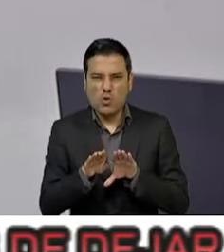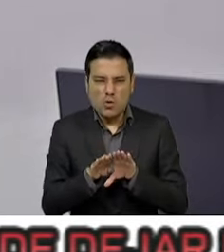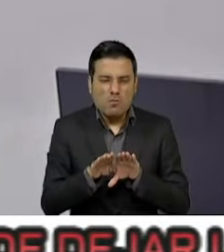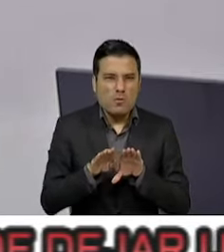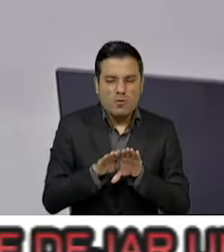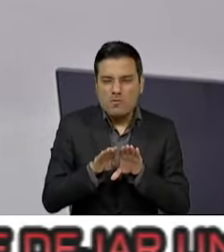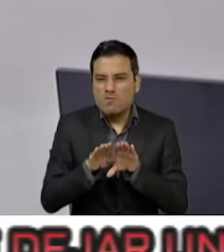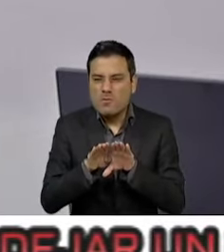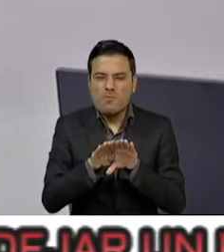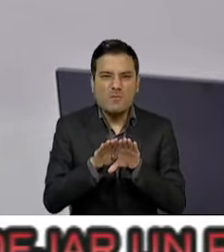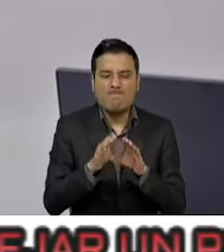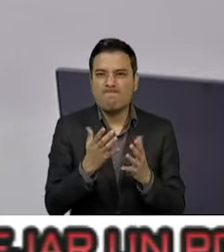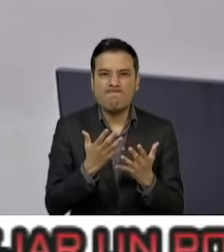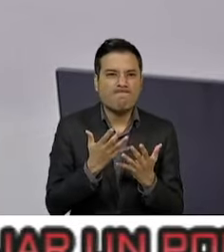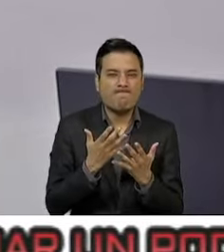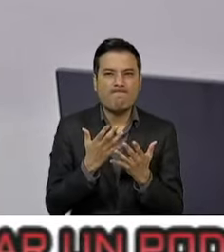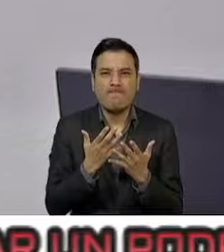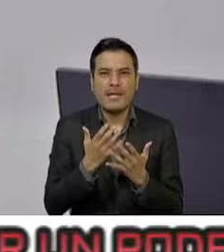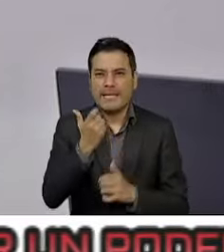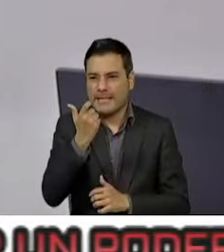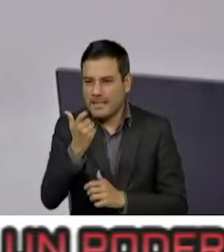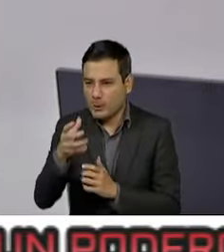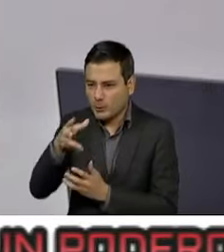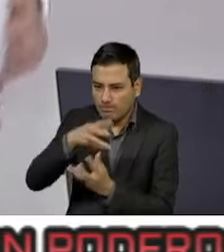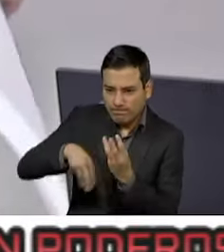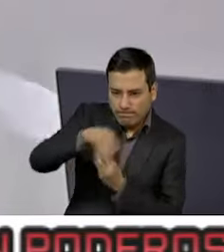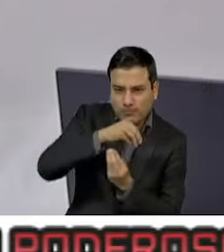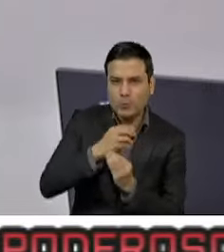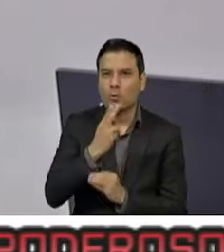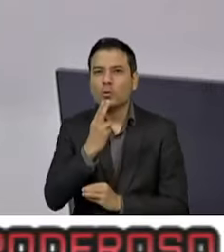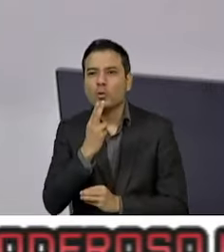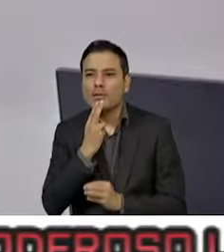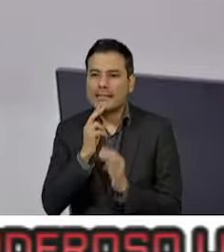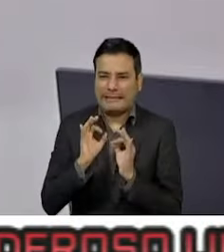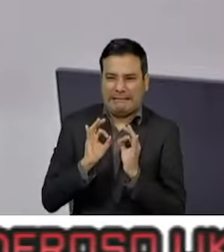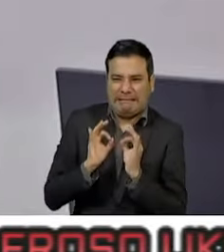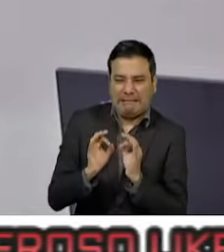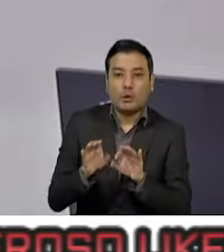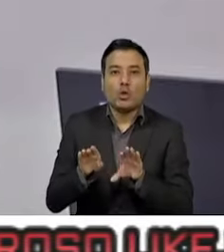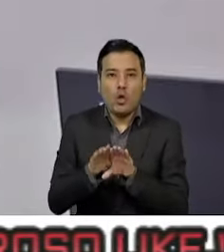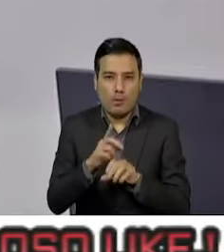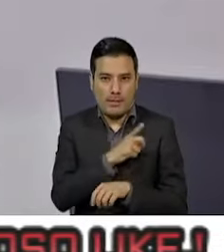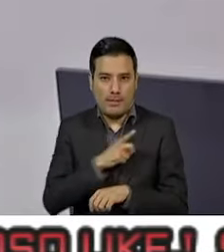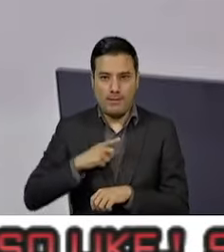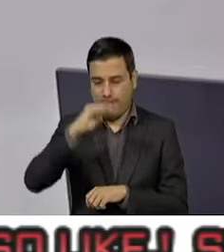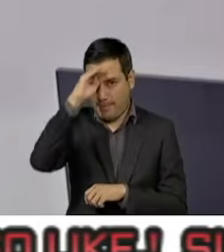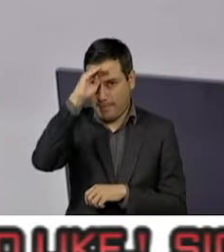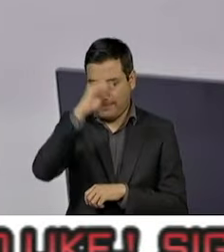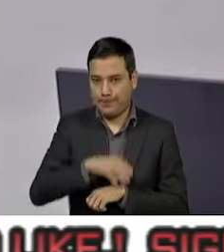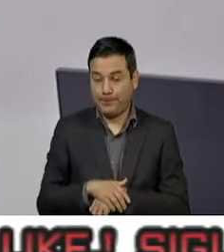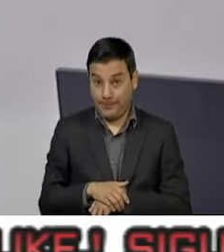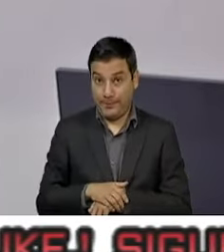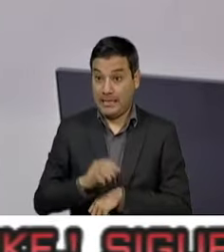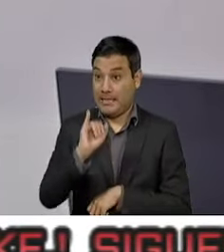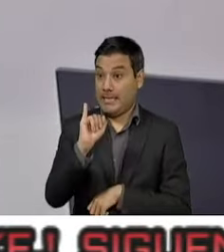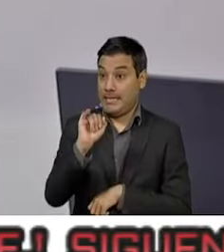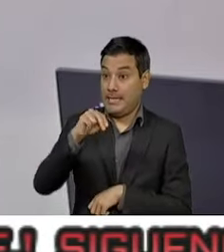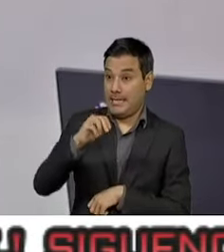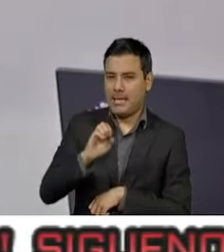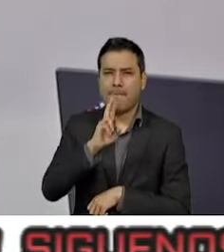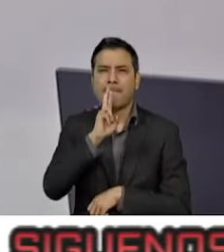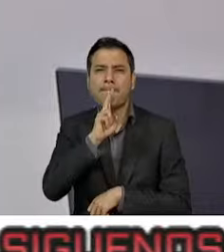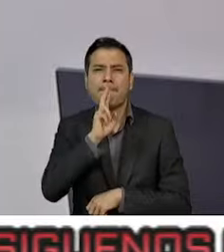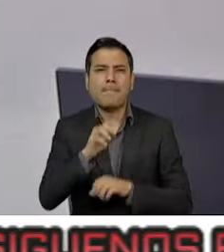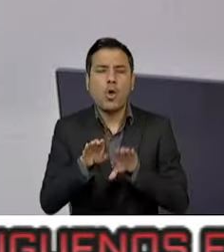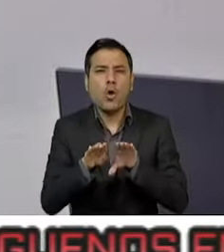garantizar que se realiza un uso racional y óptimo de los recursos. Para mejorar a nuestra institución, quienes